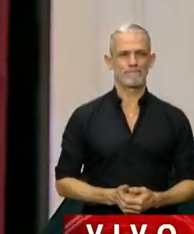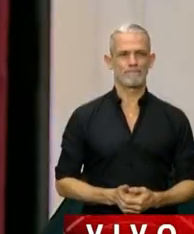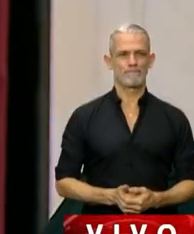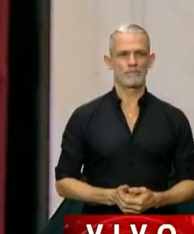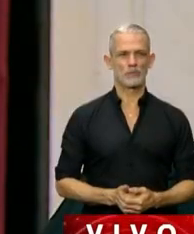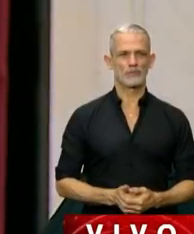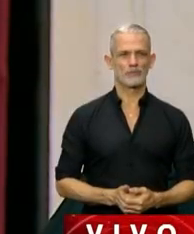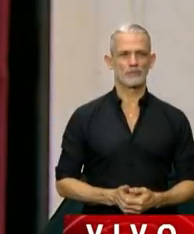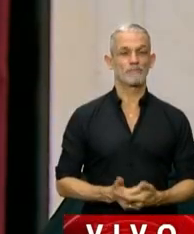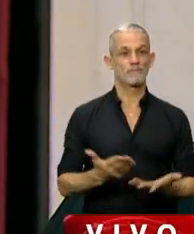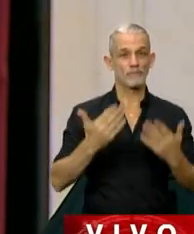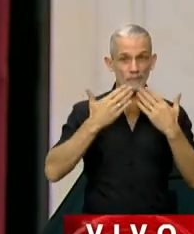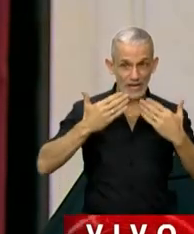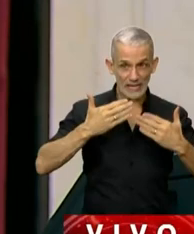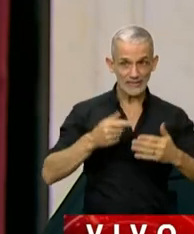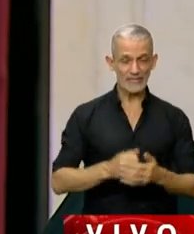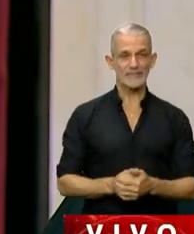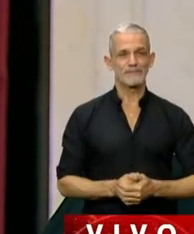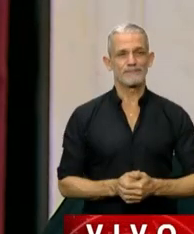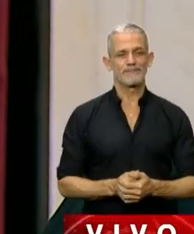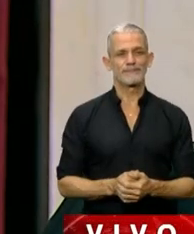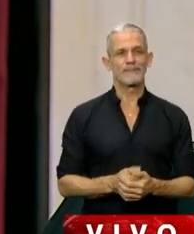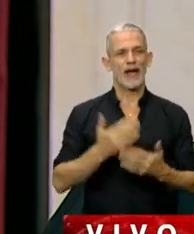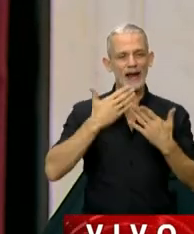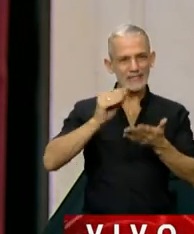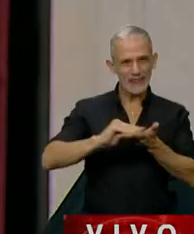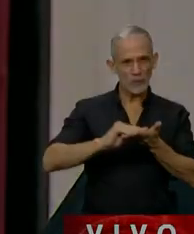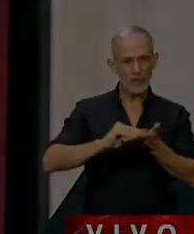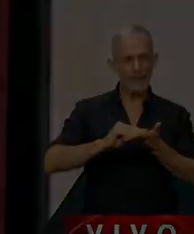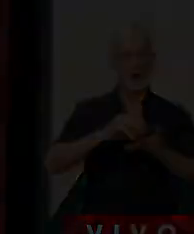Gracias, diputada Marcela Paso.